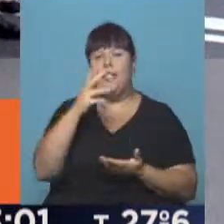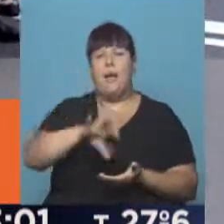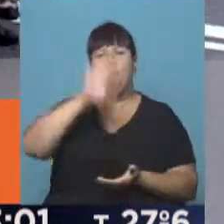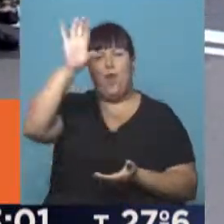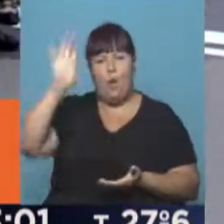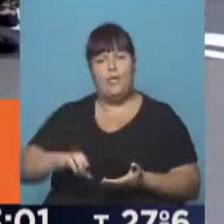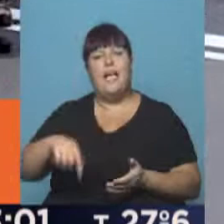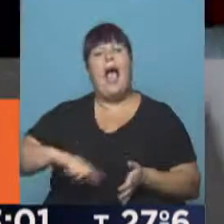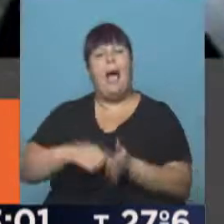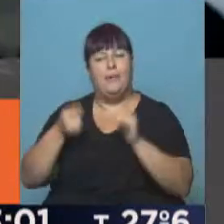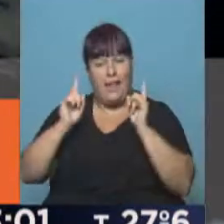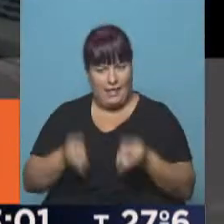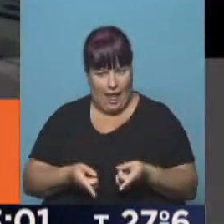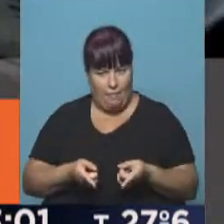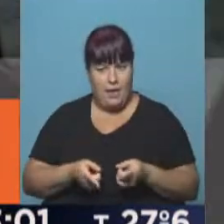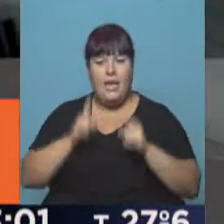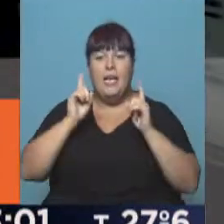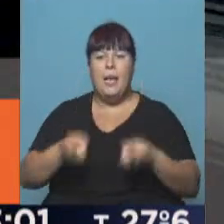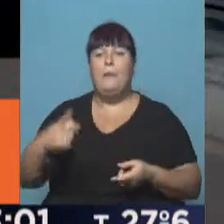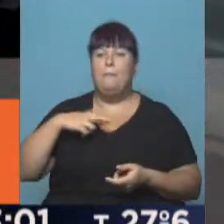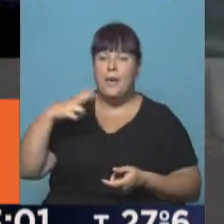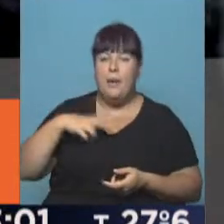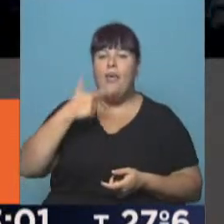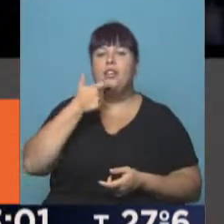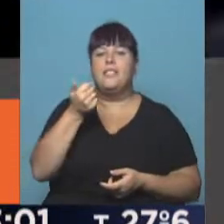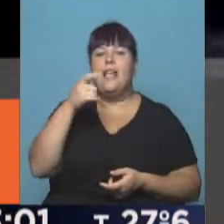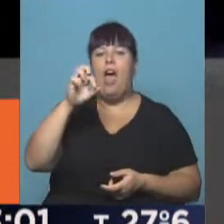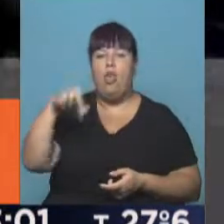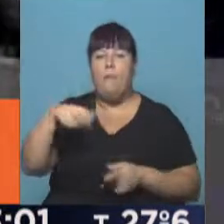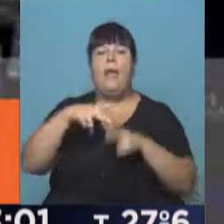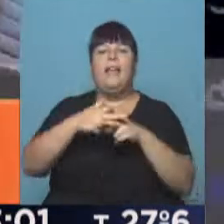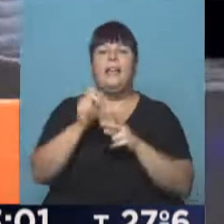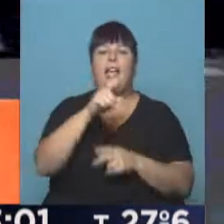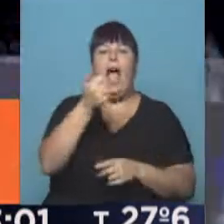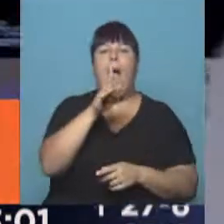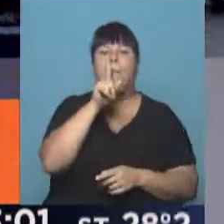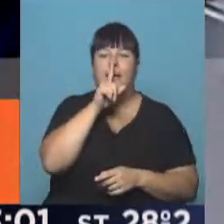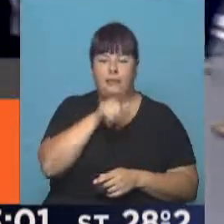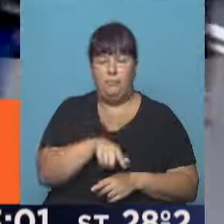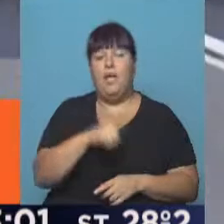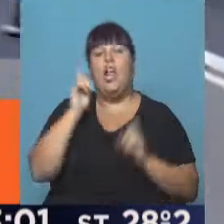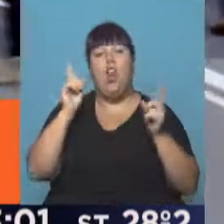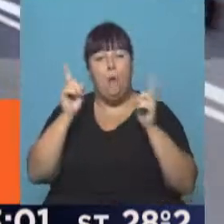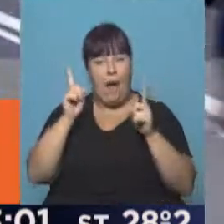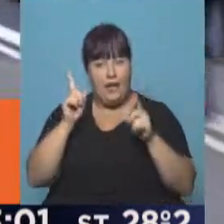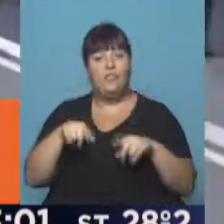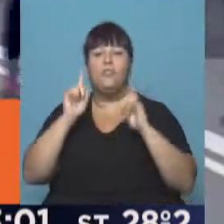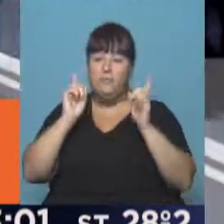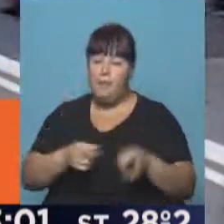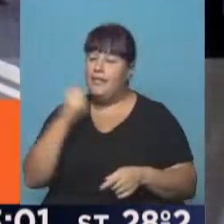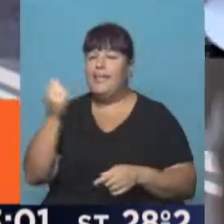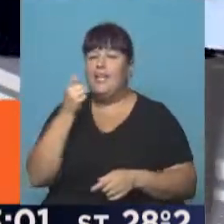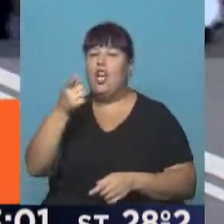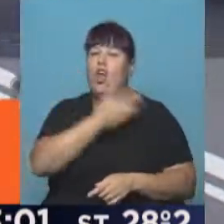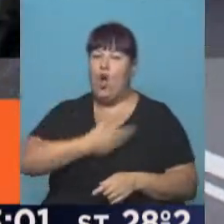provincias y de la capital federal, incluidos los privados de SADOP y los técnicos de AMET. Los docentes enfrentan así la intención